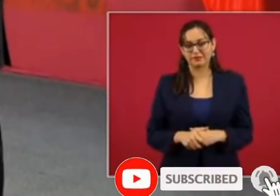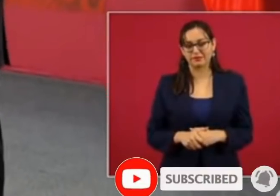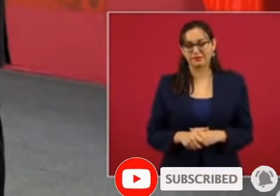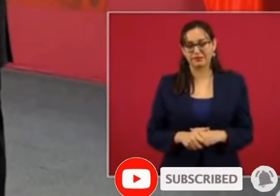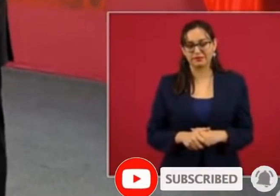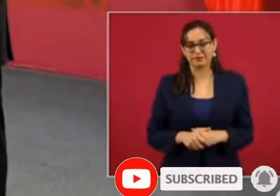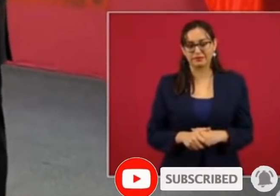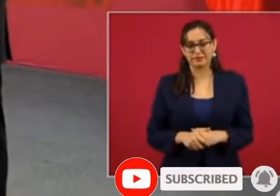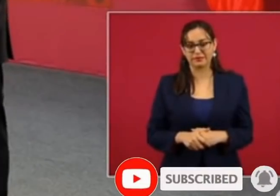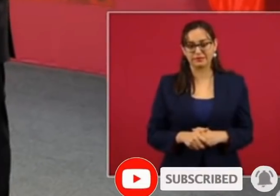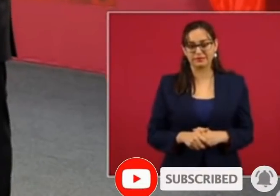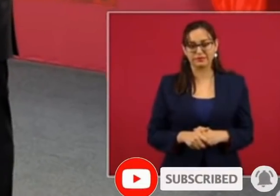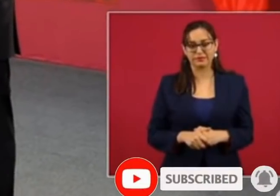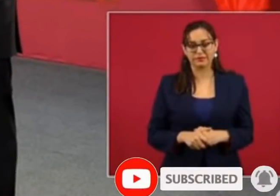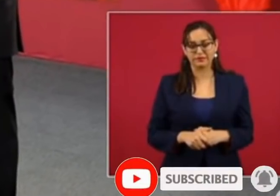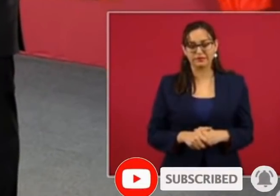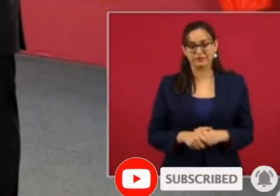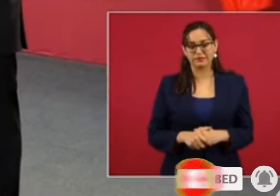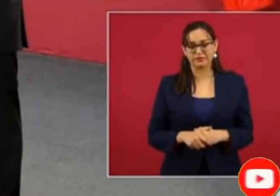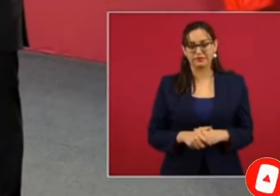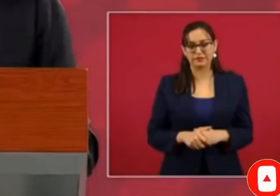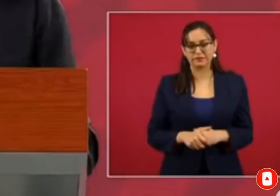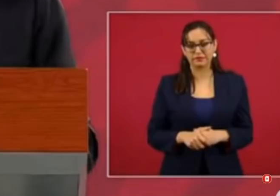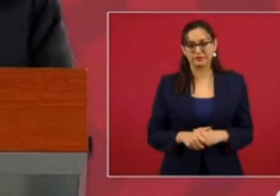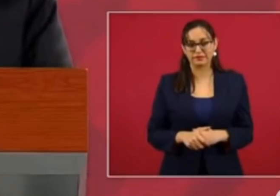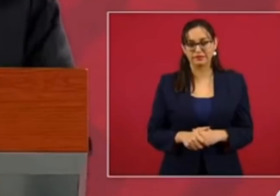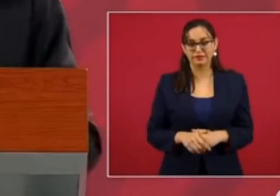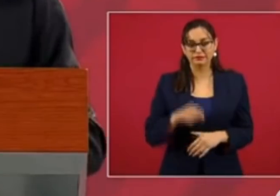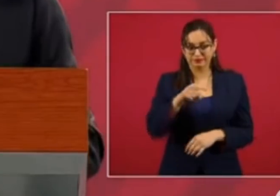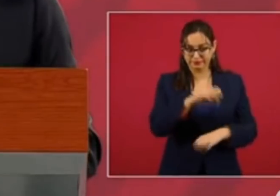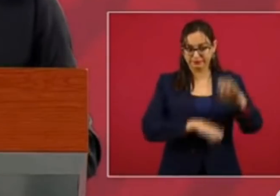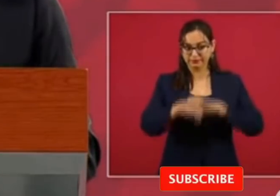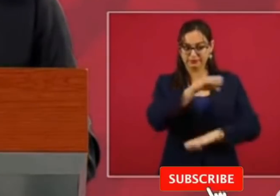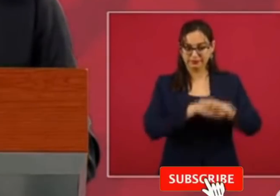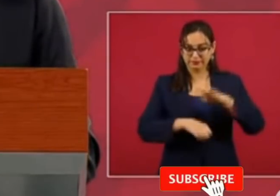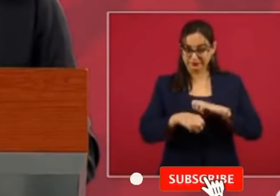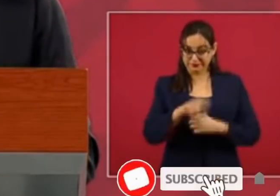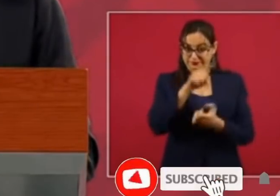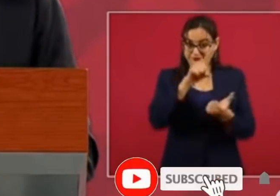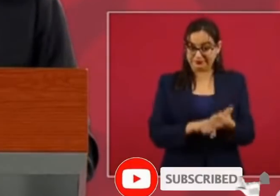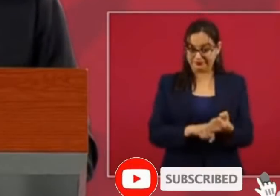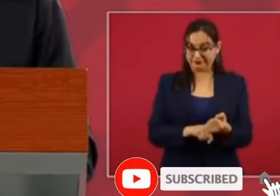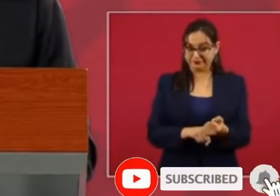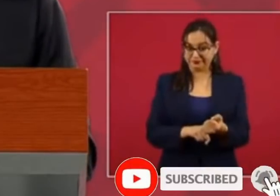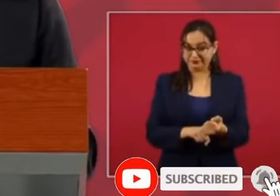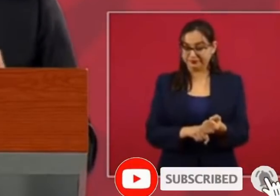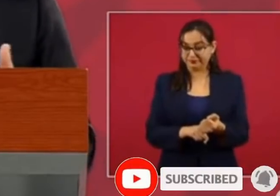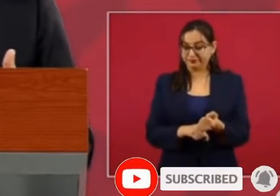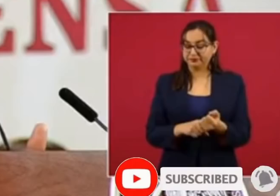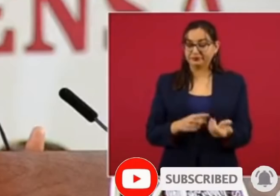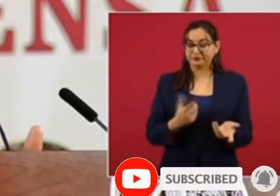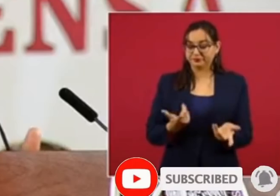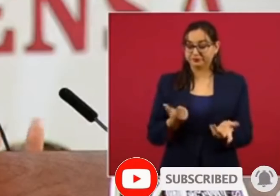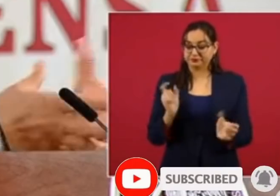como funcionaria de la empresa Iberdrola a la